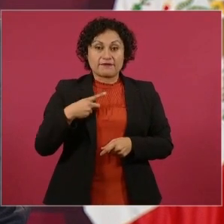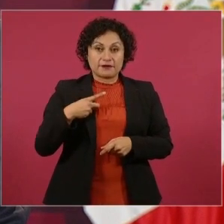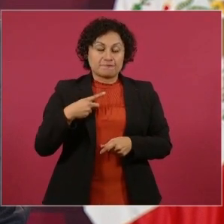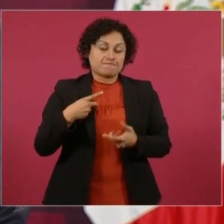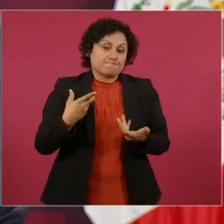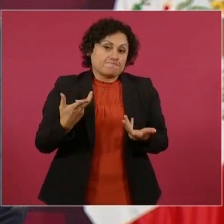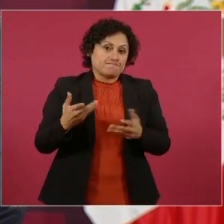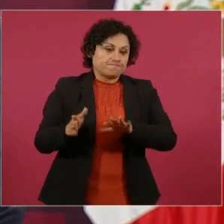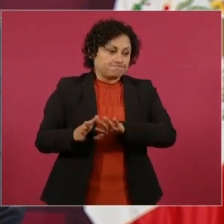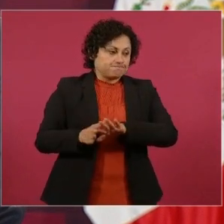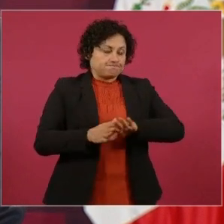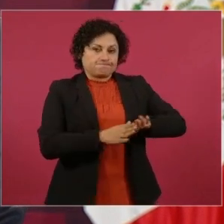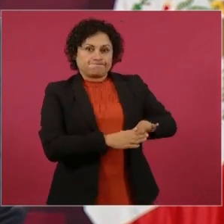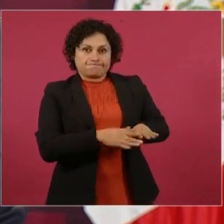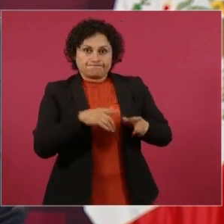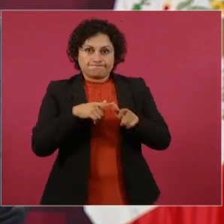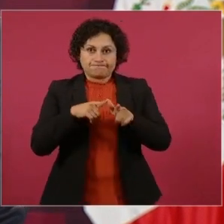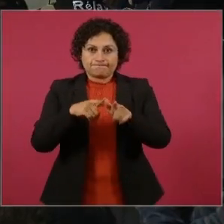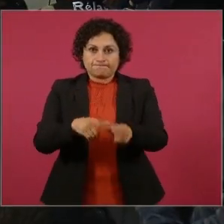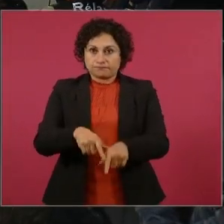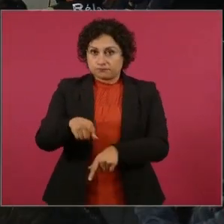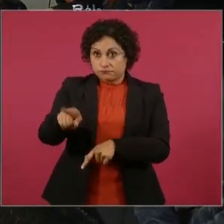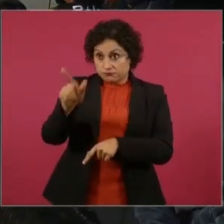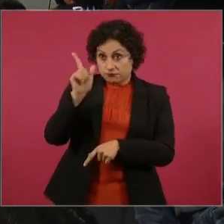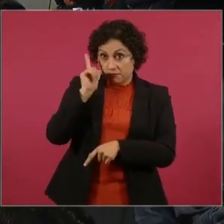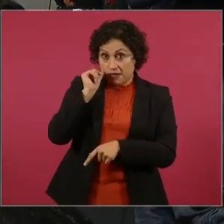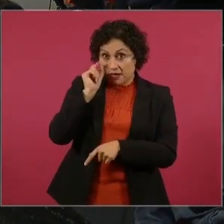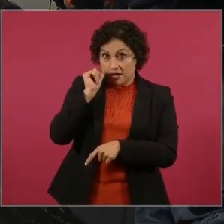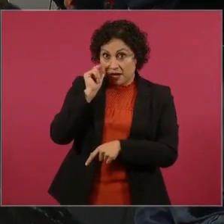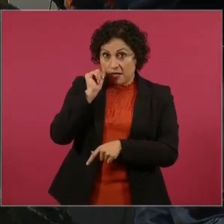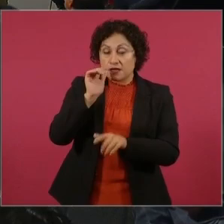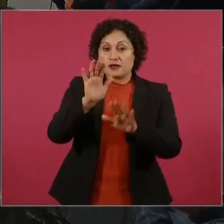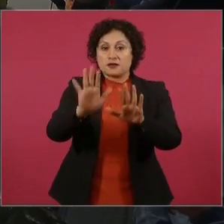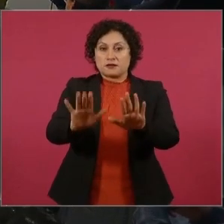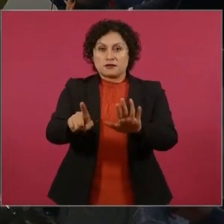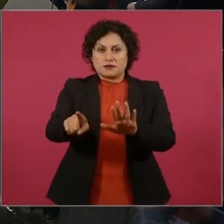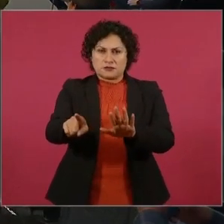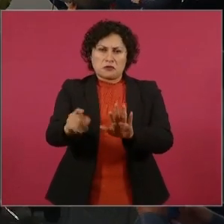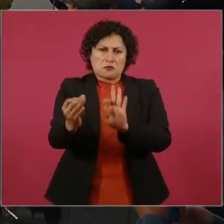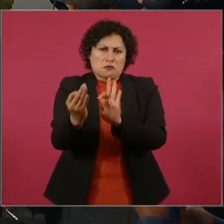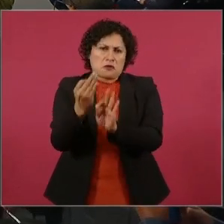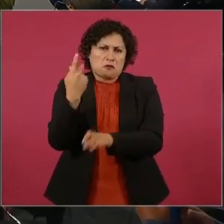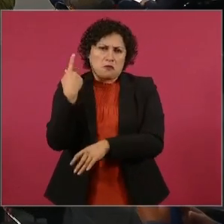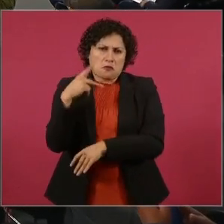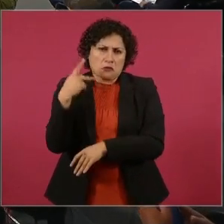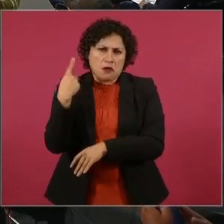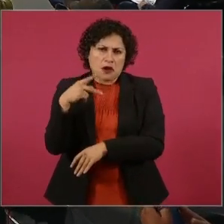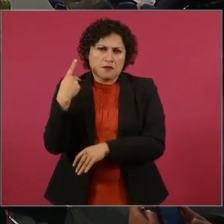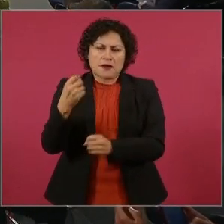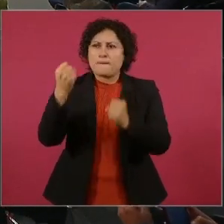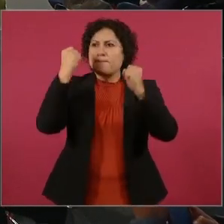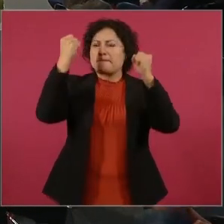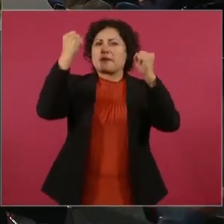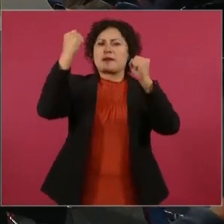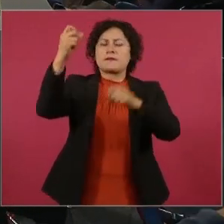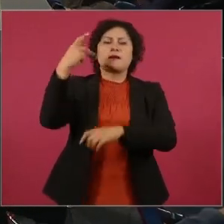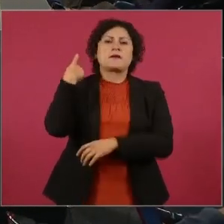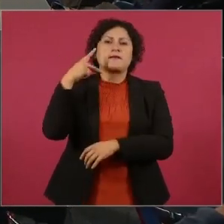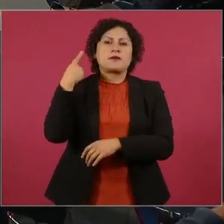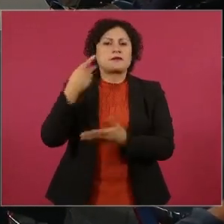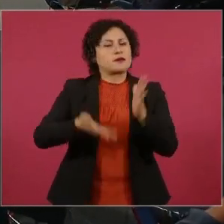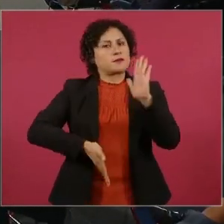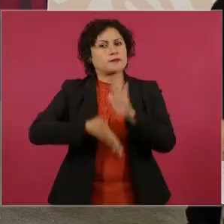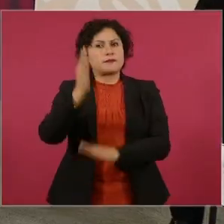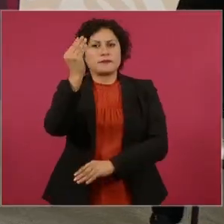adelante te quedas para mañana está cerquita Puebla que viva Puebla vámonos